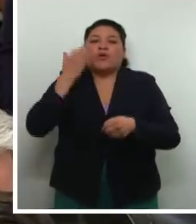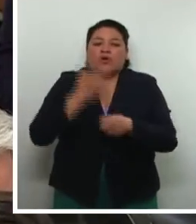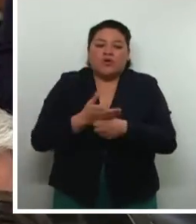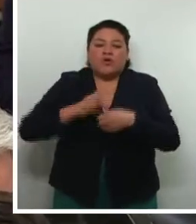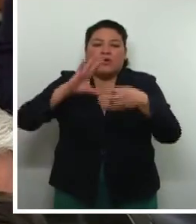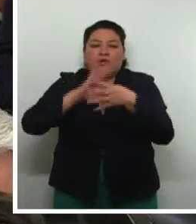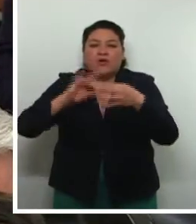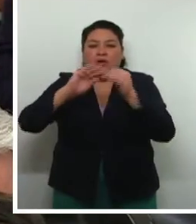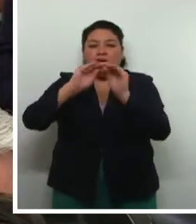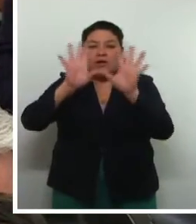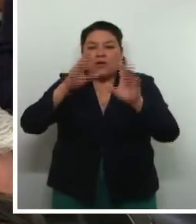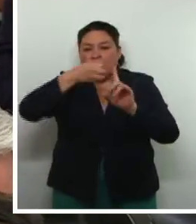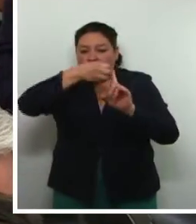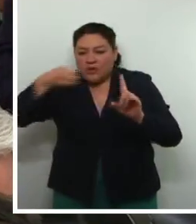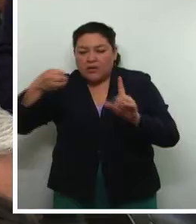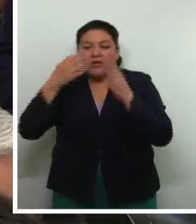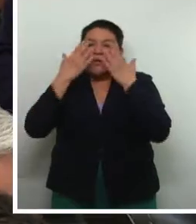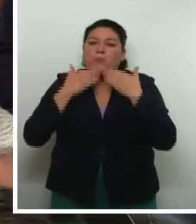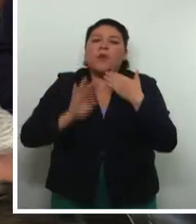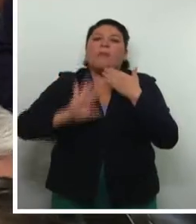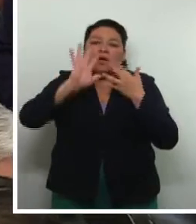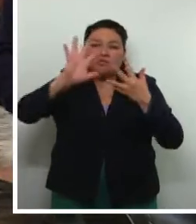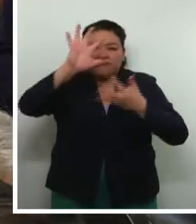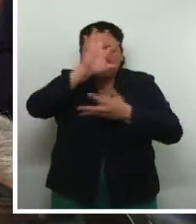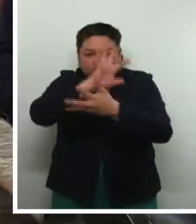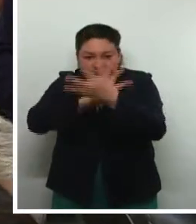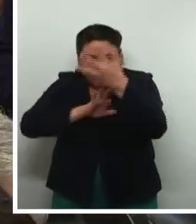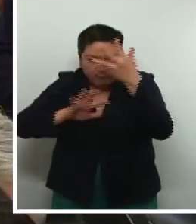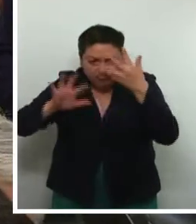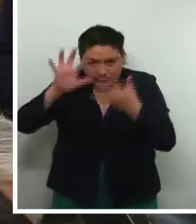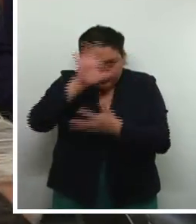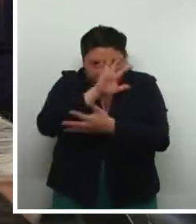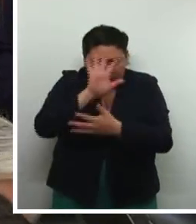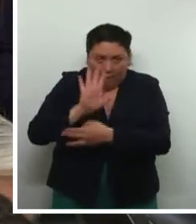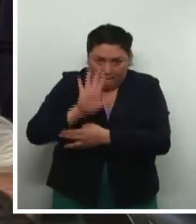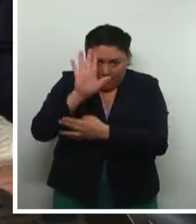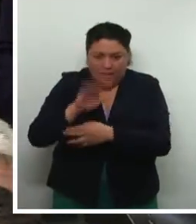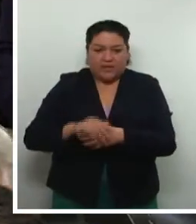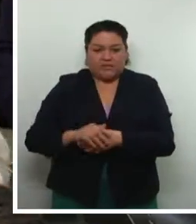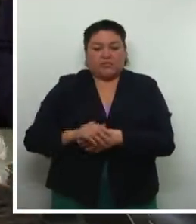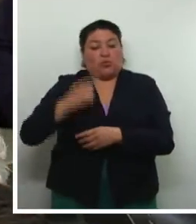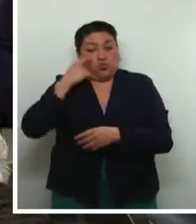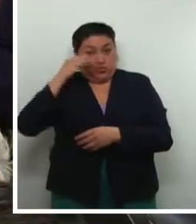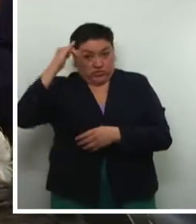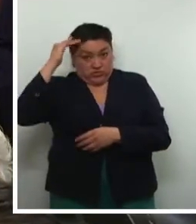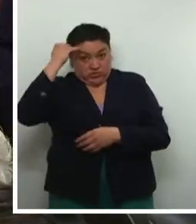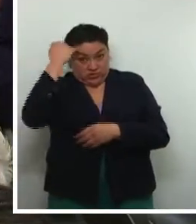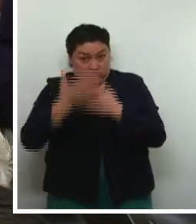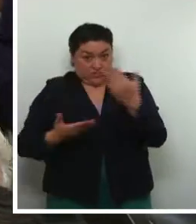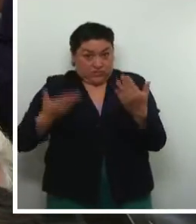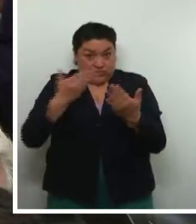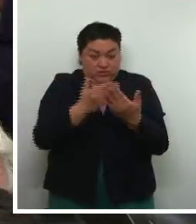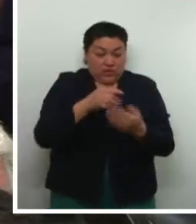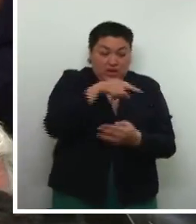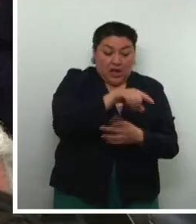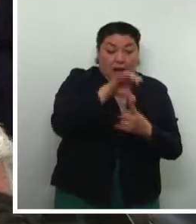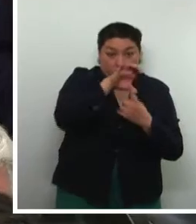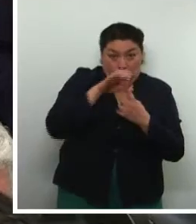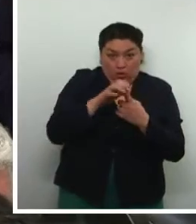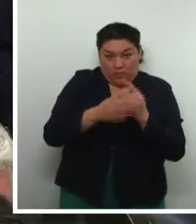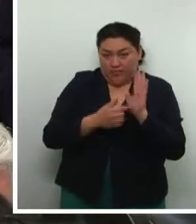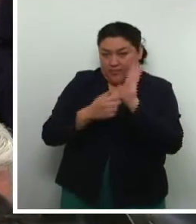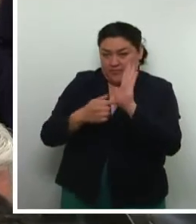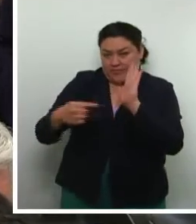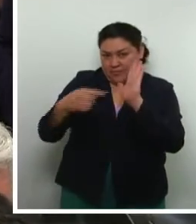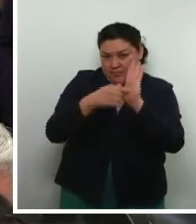claridad sobre la secuencia y la forma en la que se procesan las reservas. Hubo un dictamen presentado por la comisión. Ese